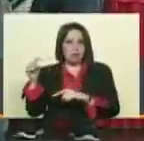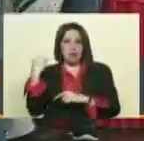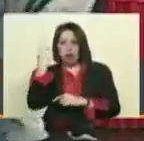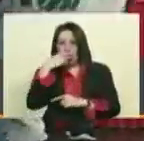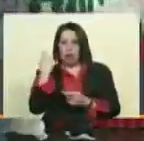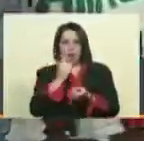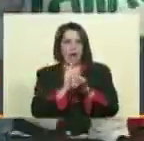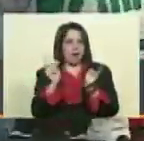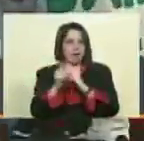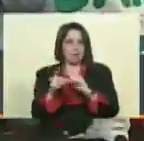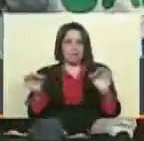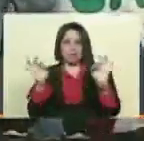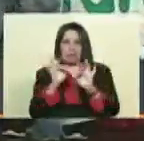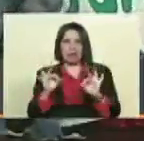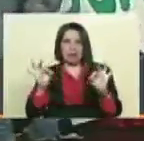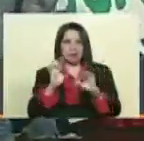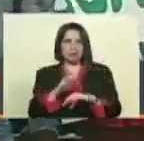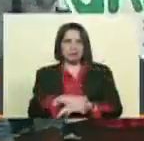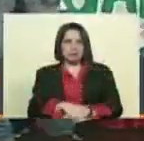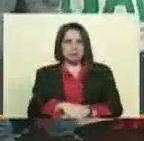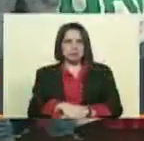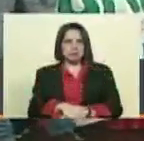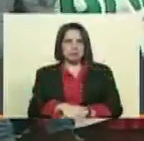No cambia el Pelufa.